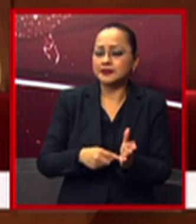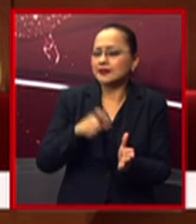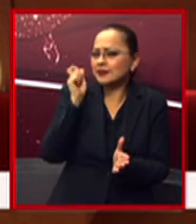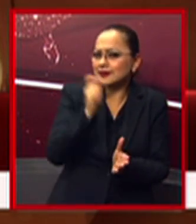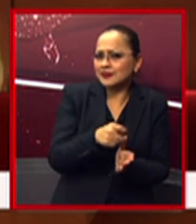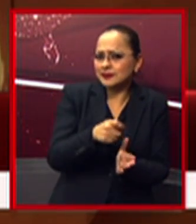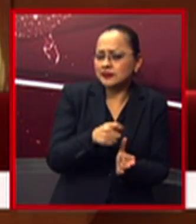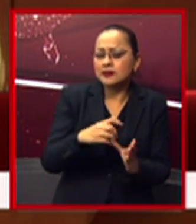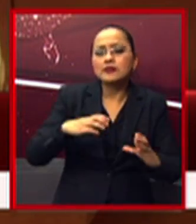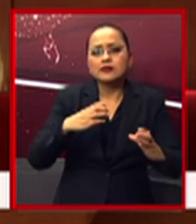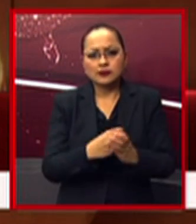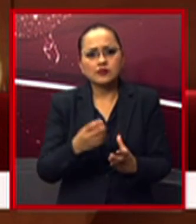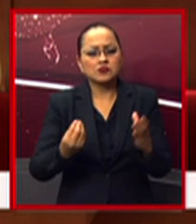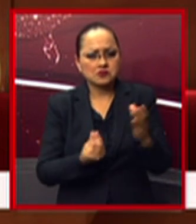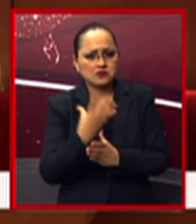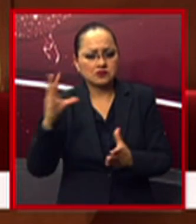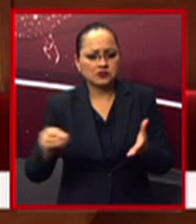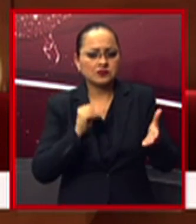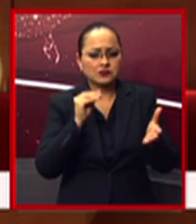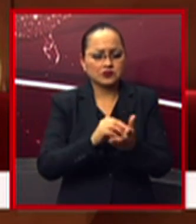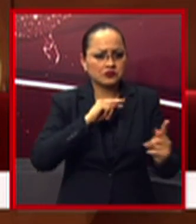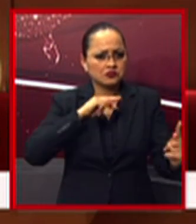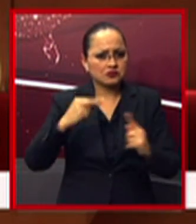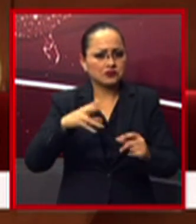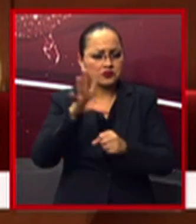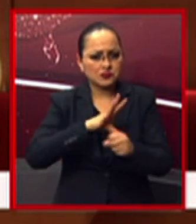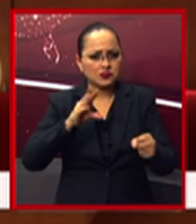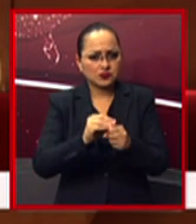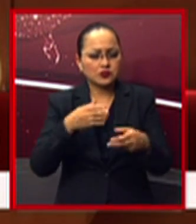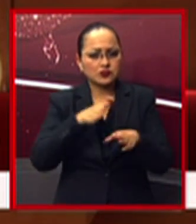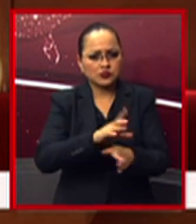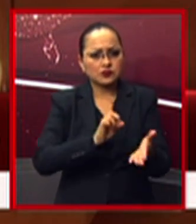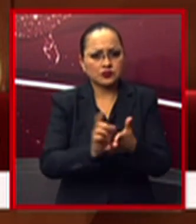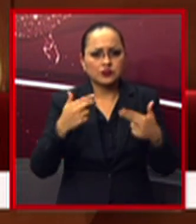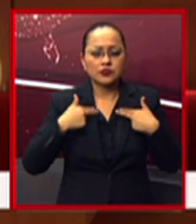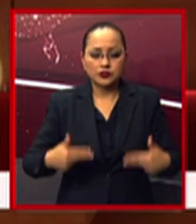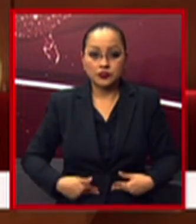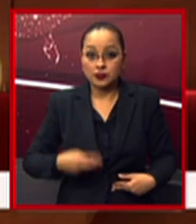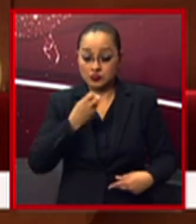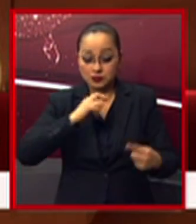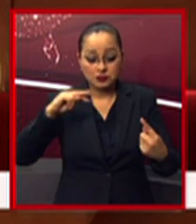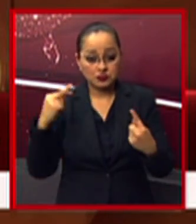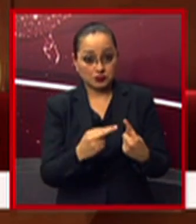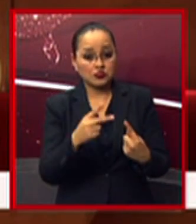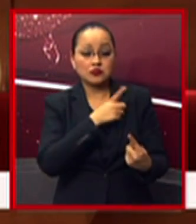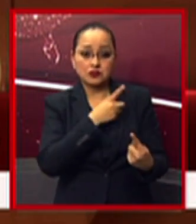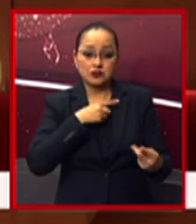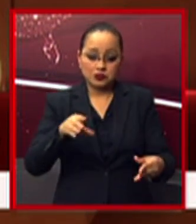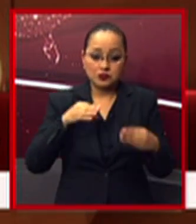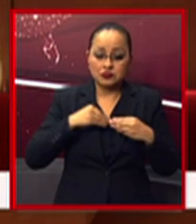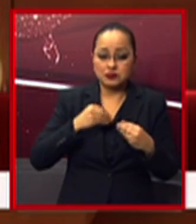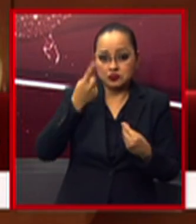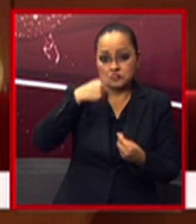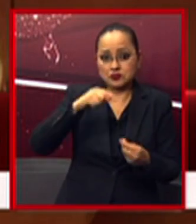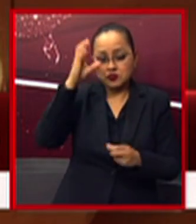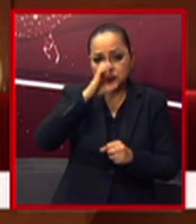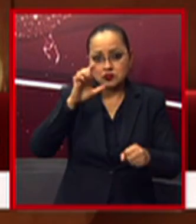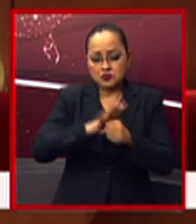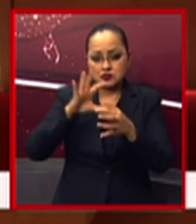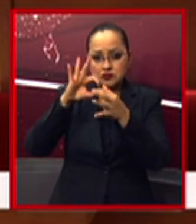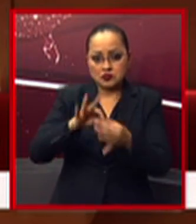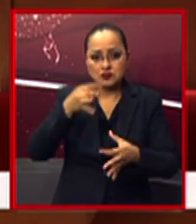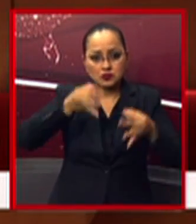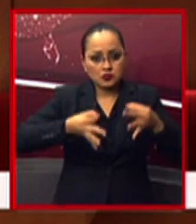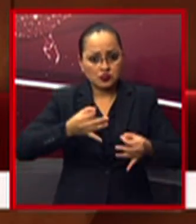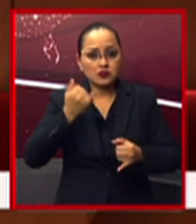la concreción de esta visión armónica con los derechos humanos, visión que debe adaptarse a los contextos culturales,